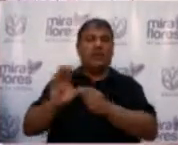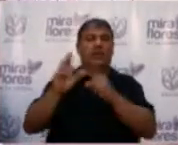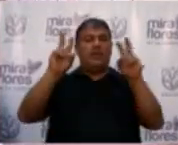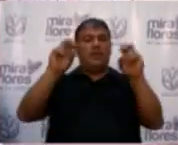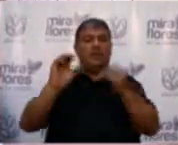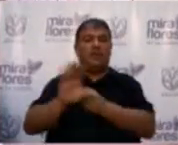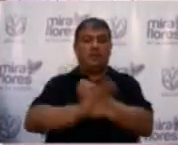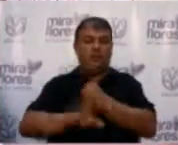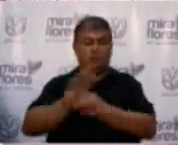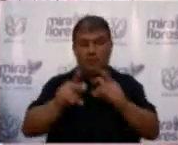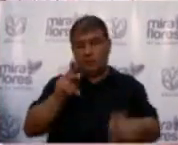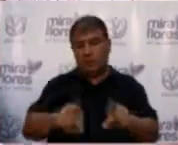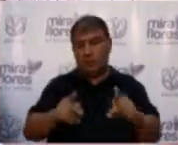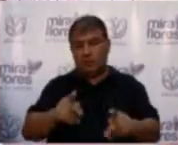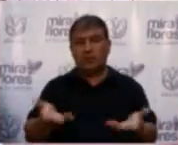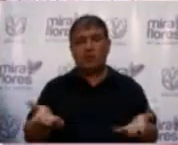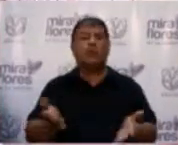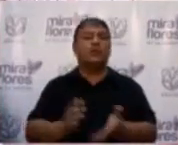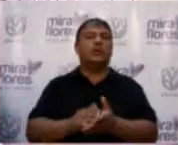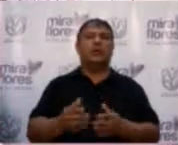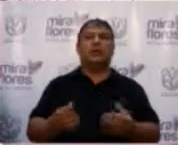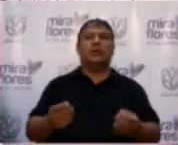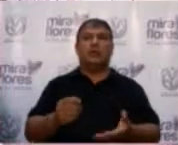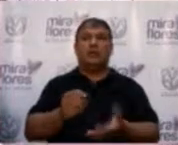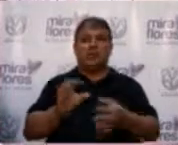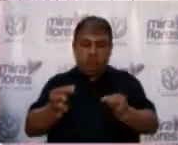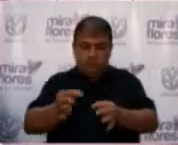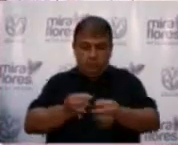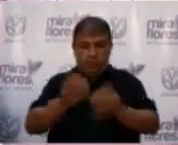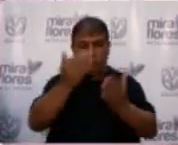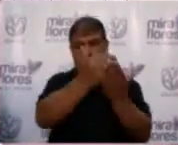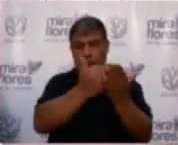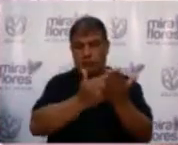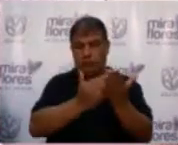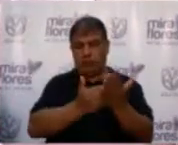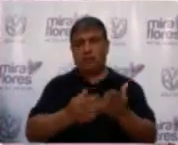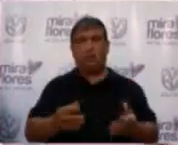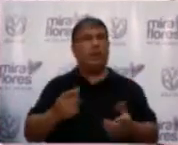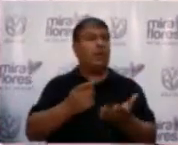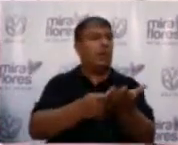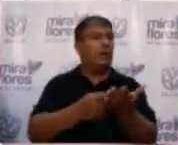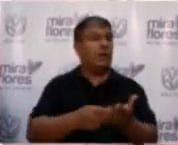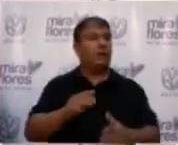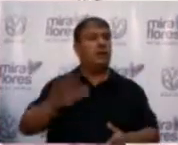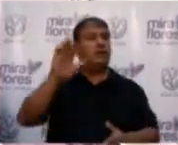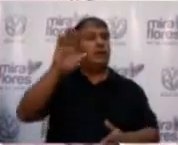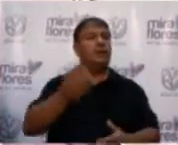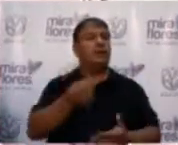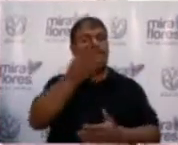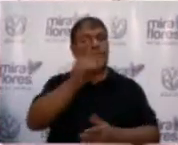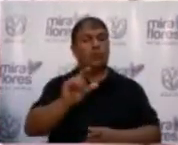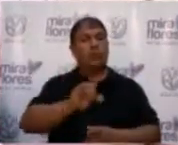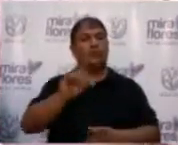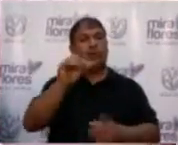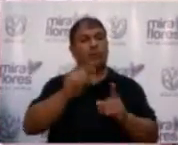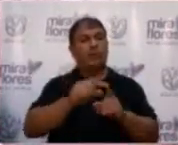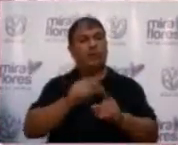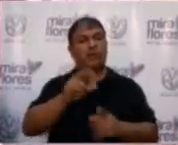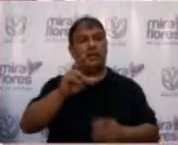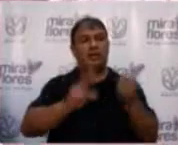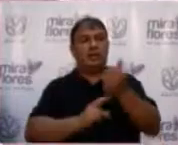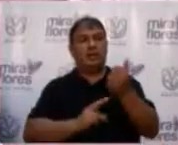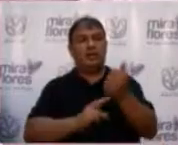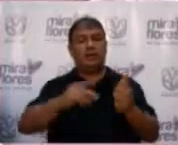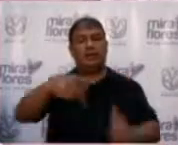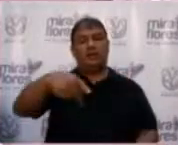ciudadana, de conformidad con las consideraciones expuestas en el presente acuerdo. Al debate. Le damos el uso de la palabra a la